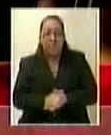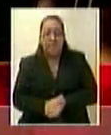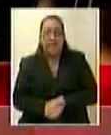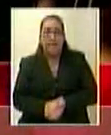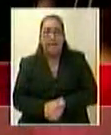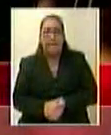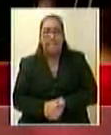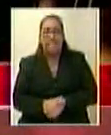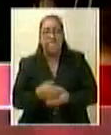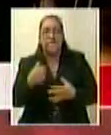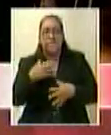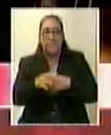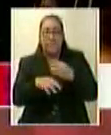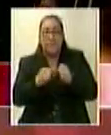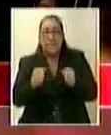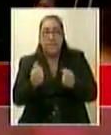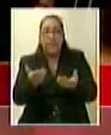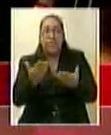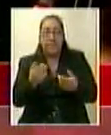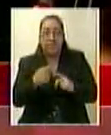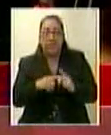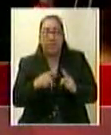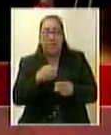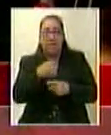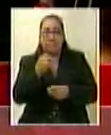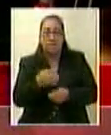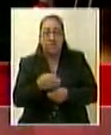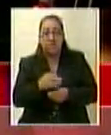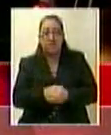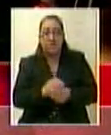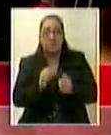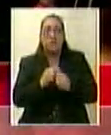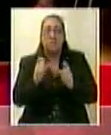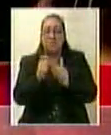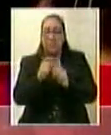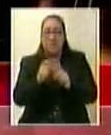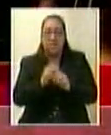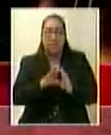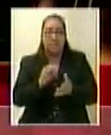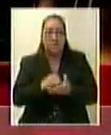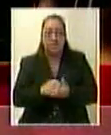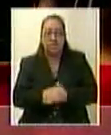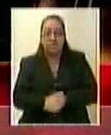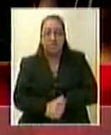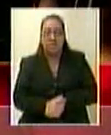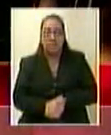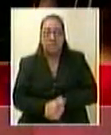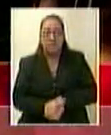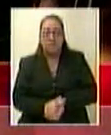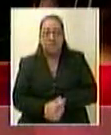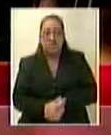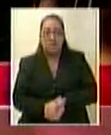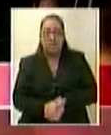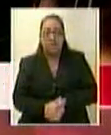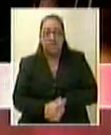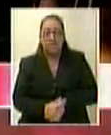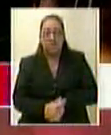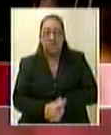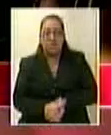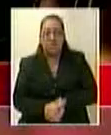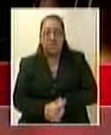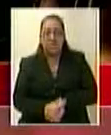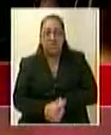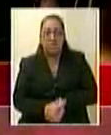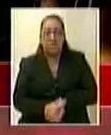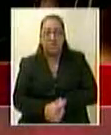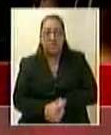hay veces nos agarramos hay veces que exigimos pero sin embargo en palabras en papeles se quedan entonces bueno en la región de puno es lo que está